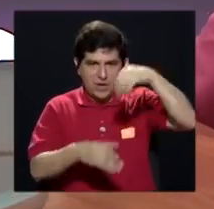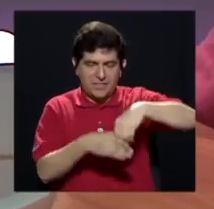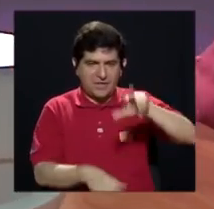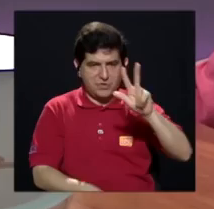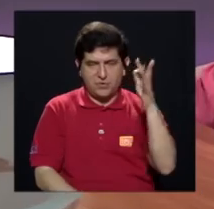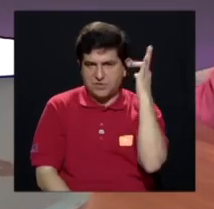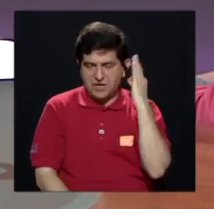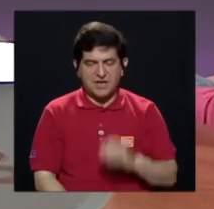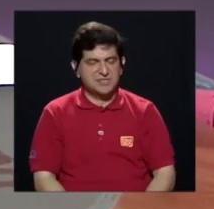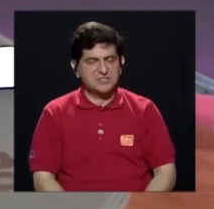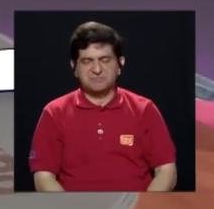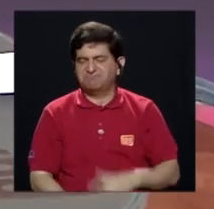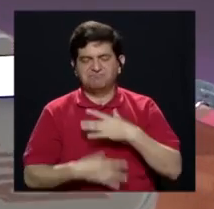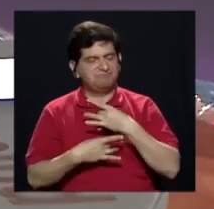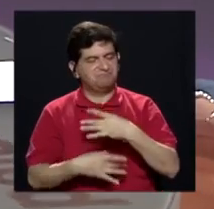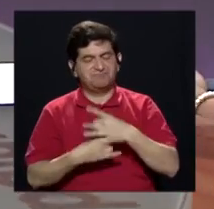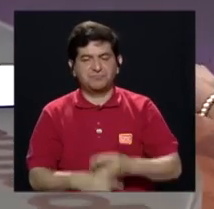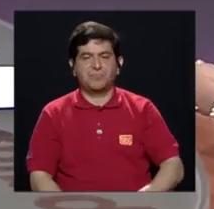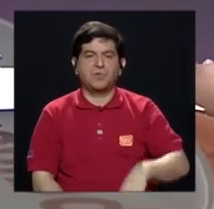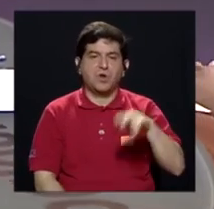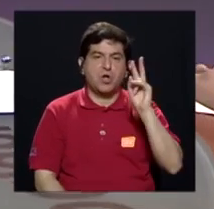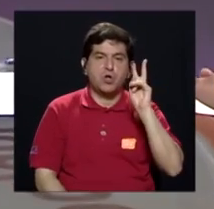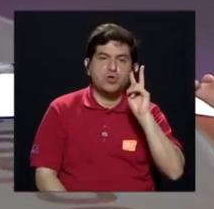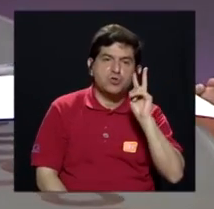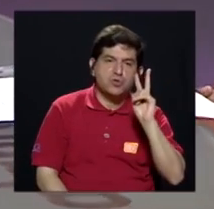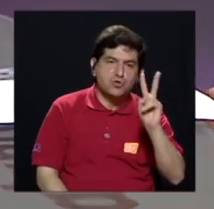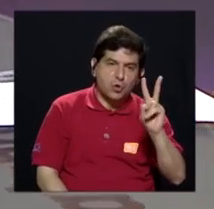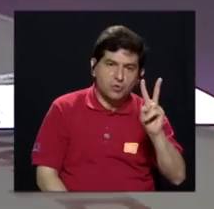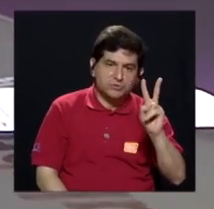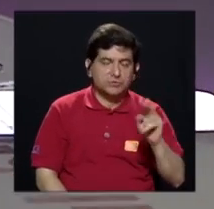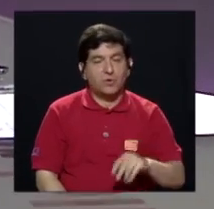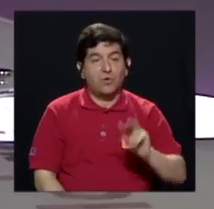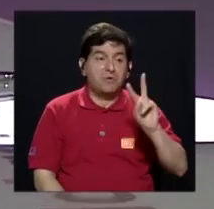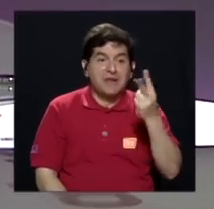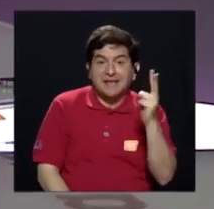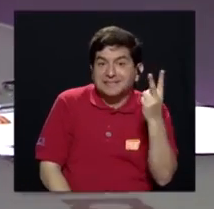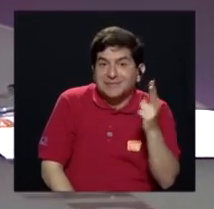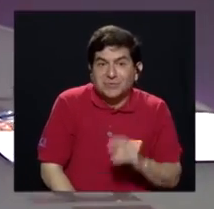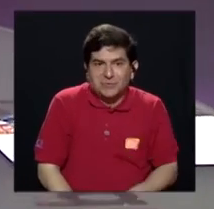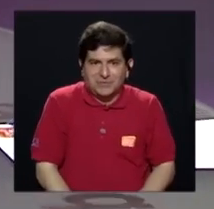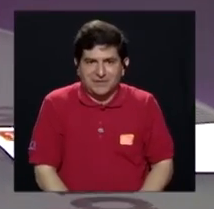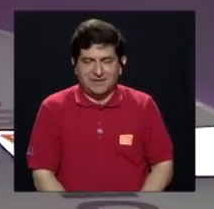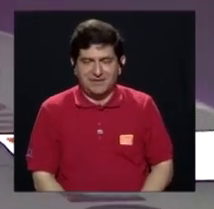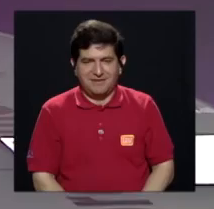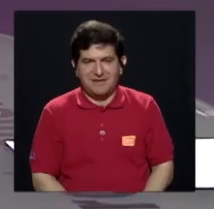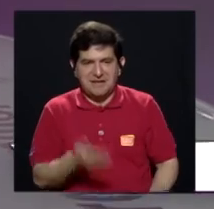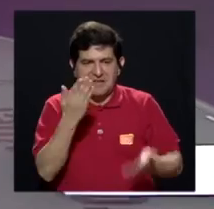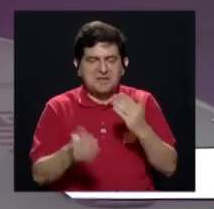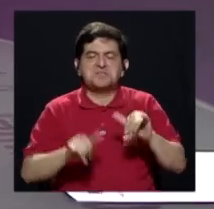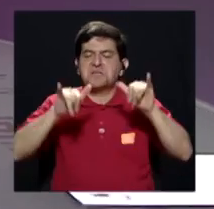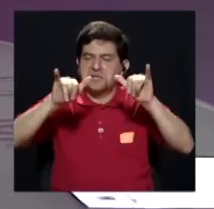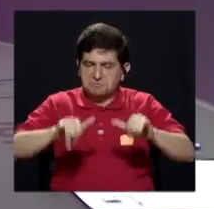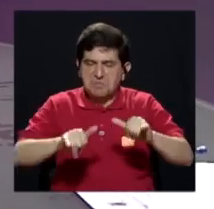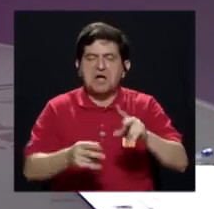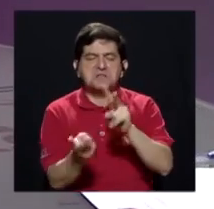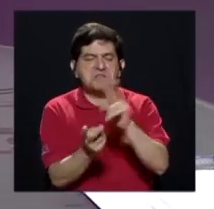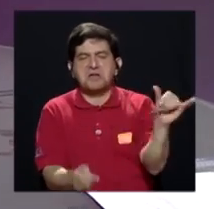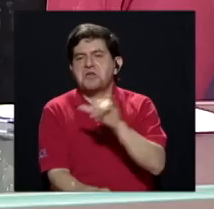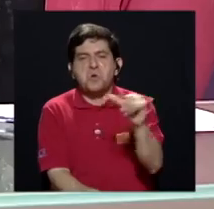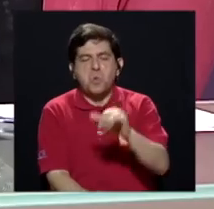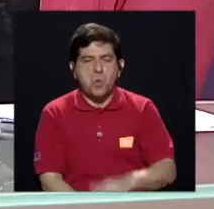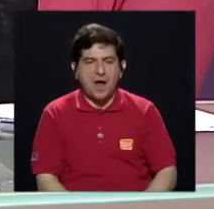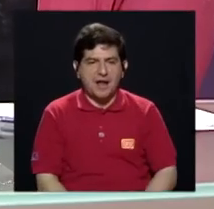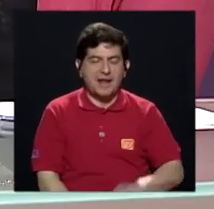pierde el deseo dos en la segunda la otra uno de cada tres mantiene la sexualidad igual